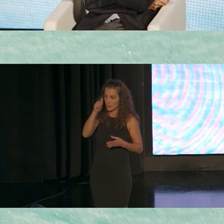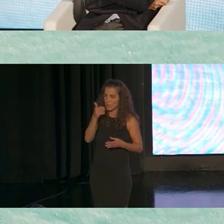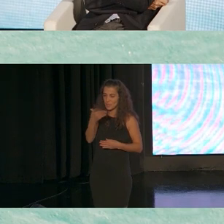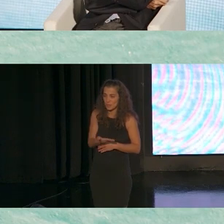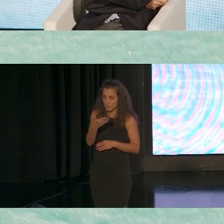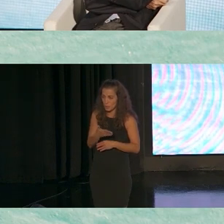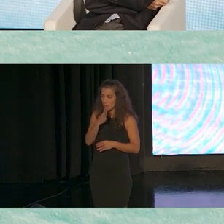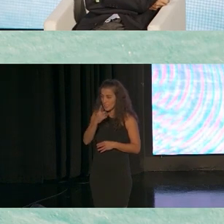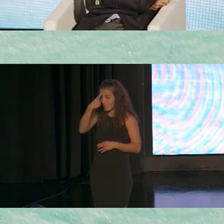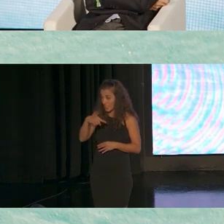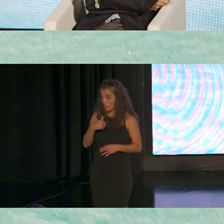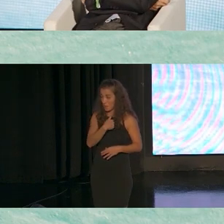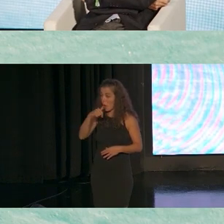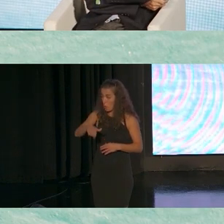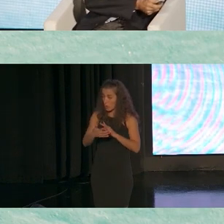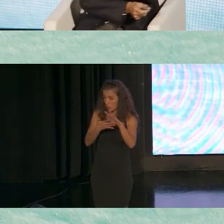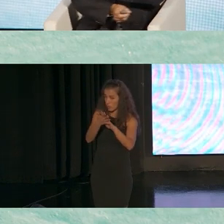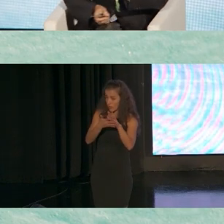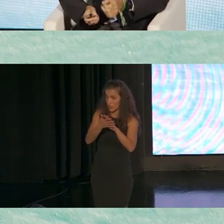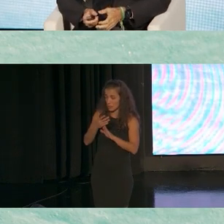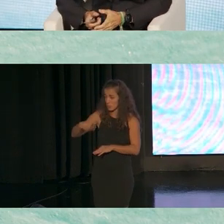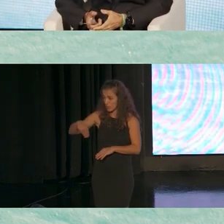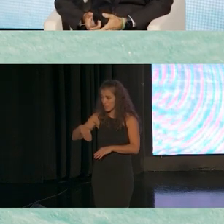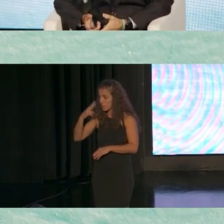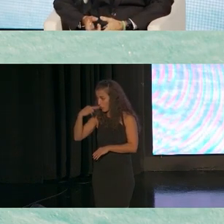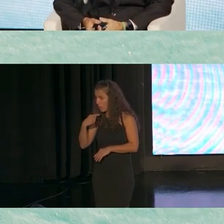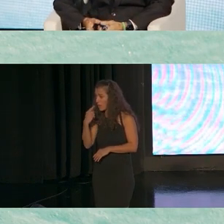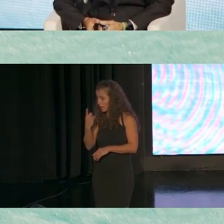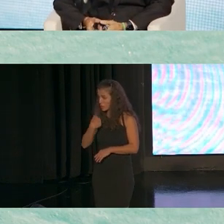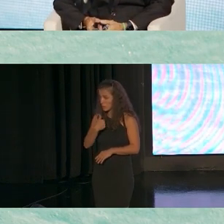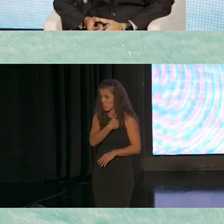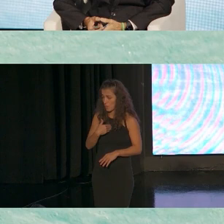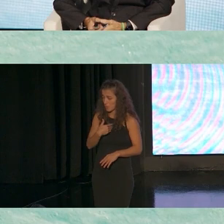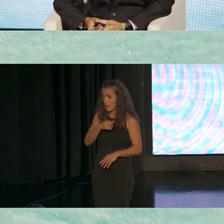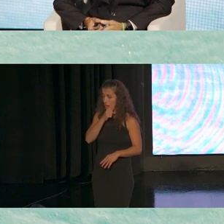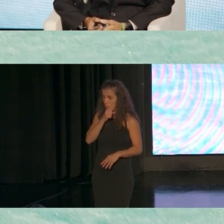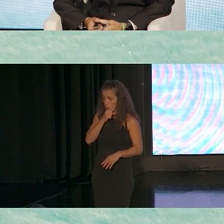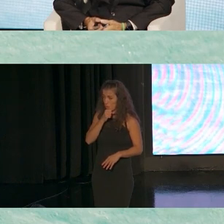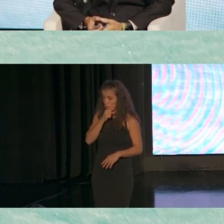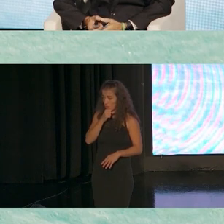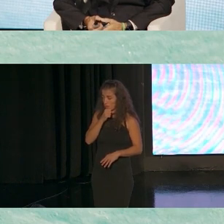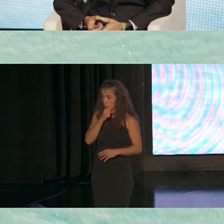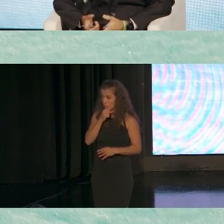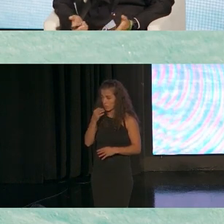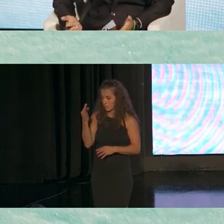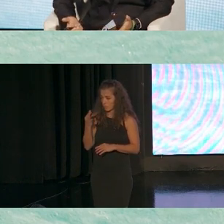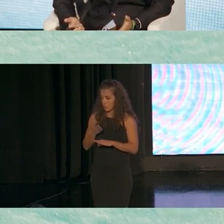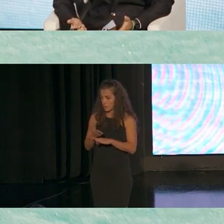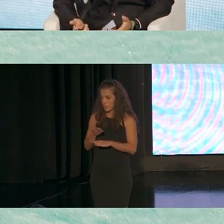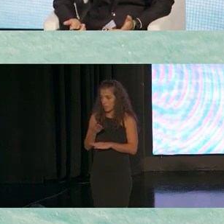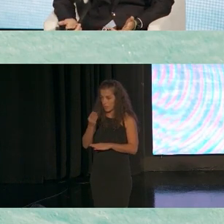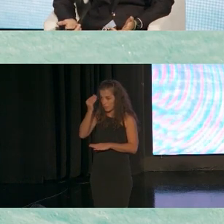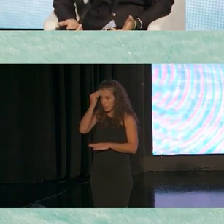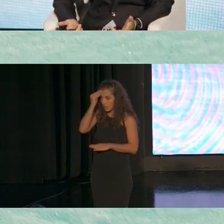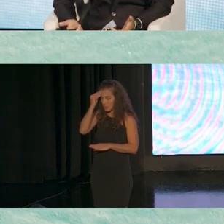papel que hace el abuelo hoy lo han dicho también el presidente de la 11 también ha dicho que es un papel hay que tener en cuenta hoy día